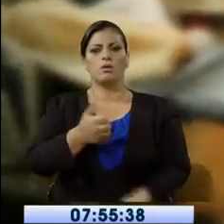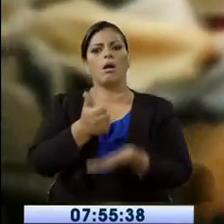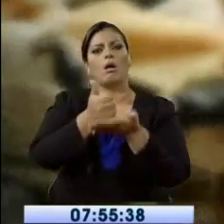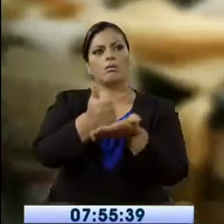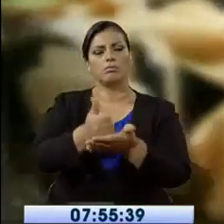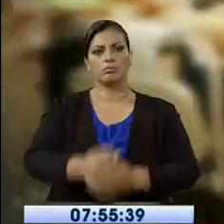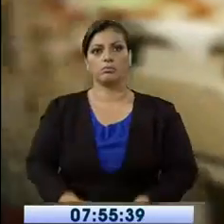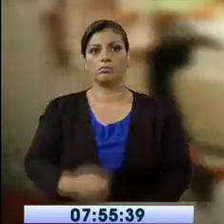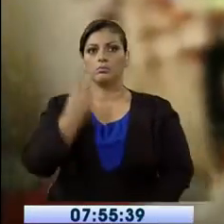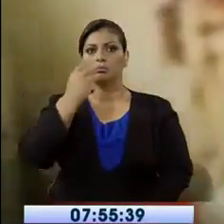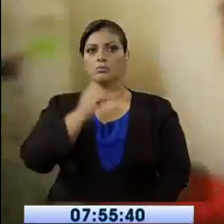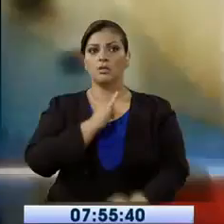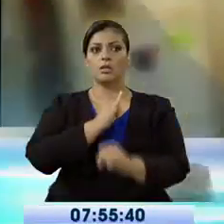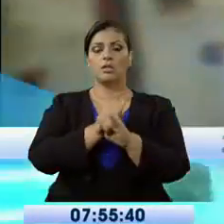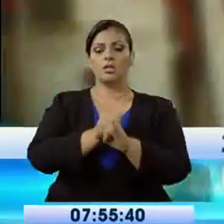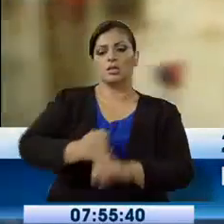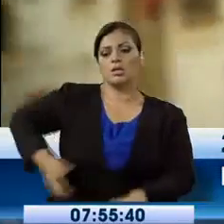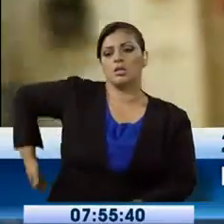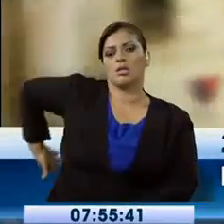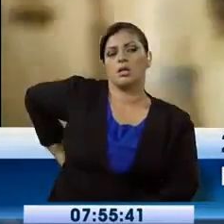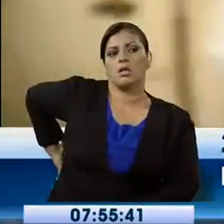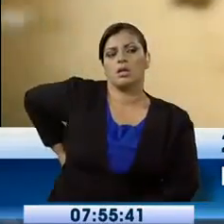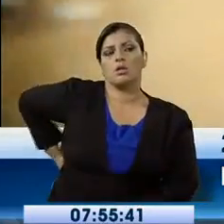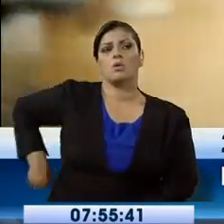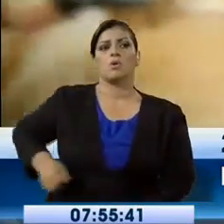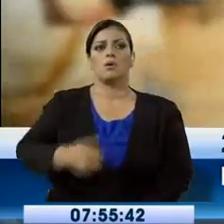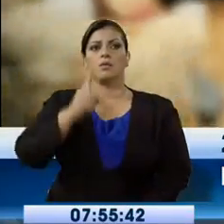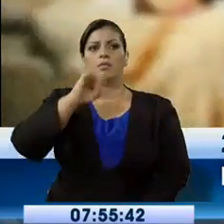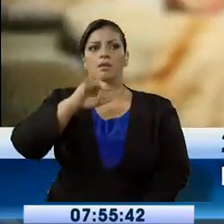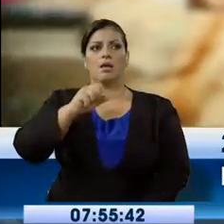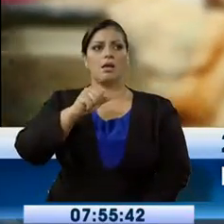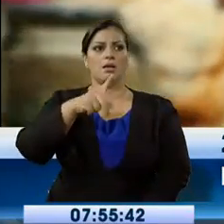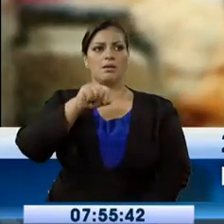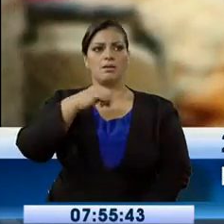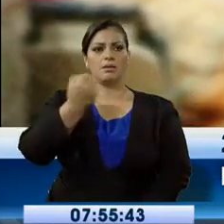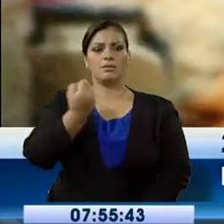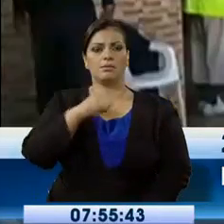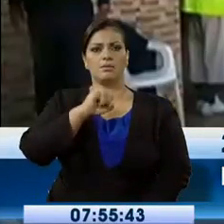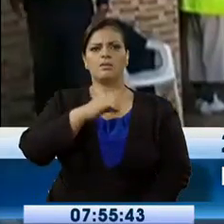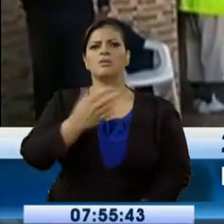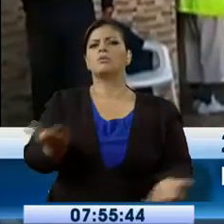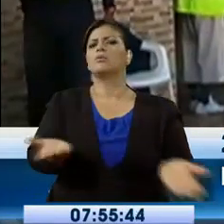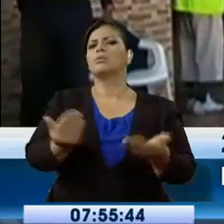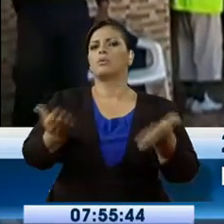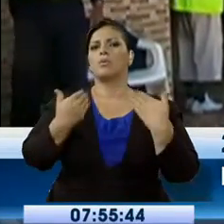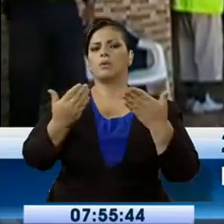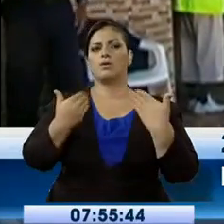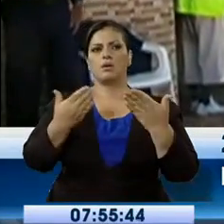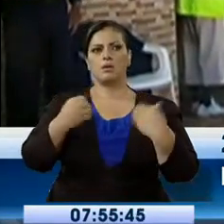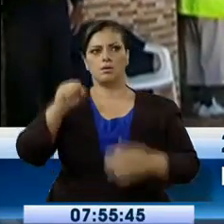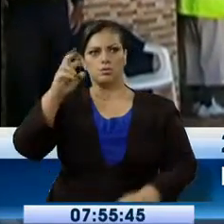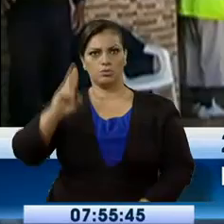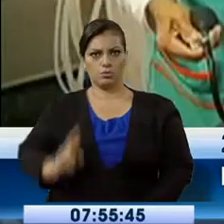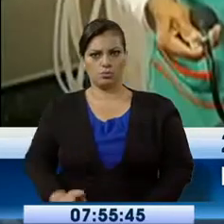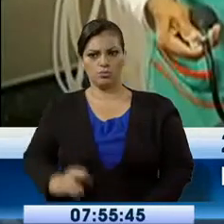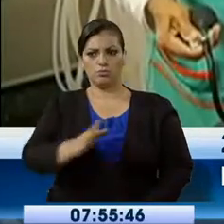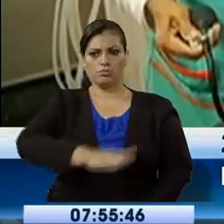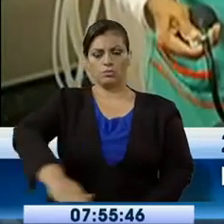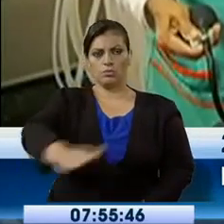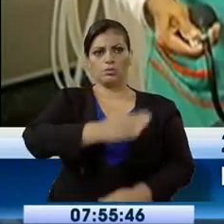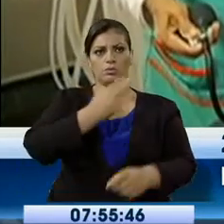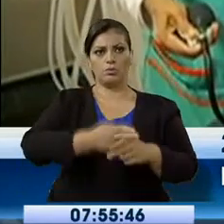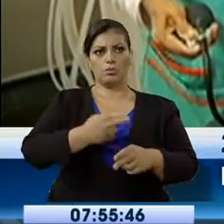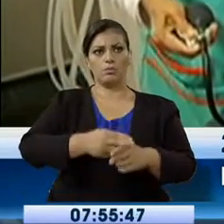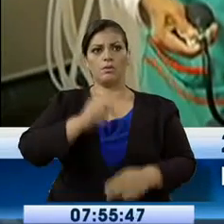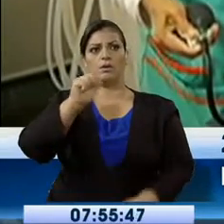En el Instituto del Riñón y Diálisis INRIDI, ubicado en la Ciudadela Los Almendros al sur de la ciudad, se atiende un promedio de 90